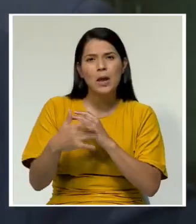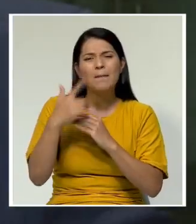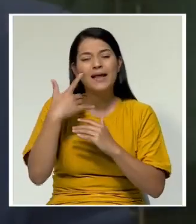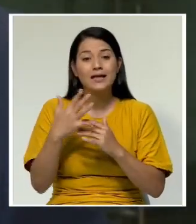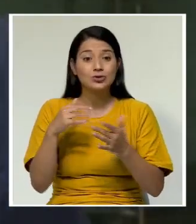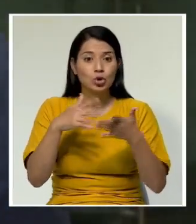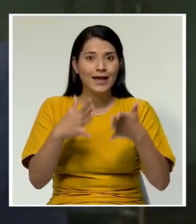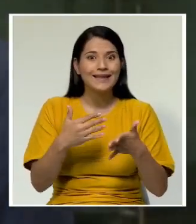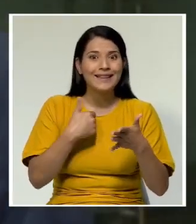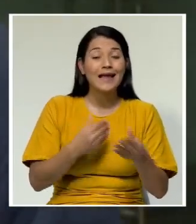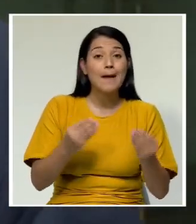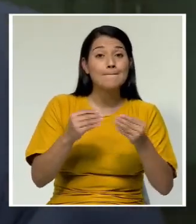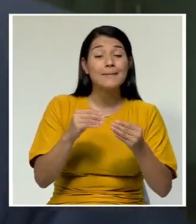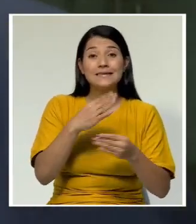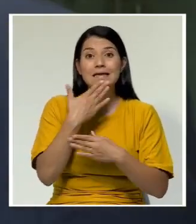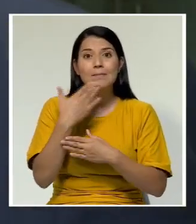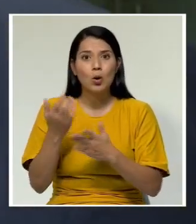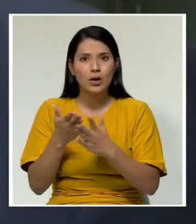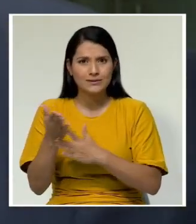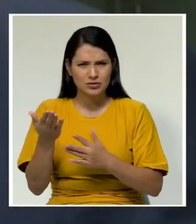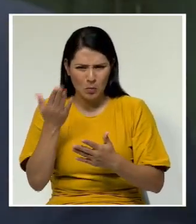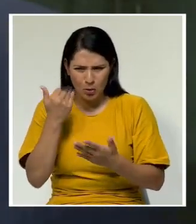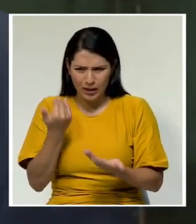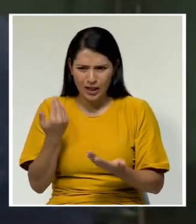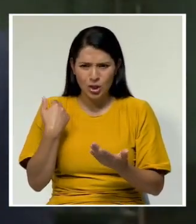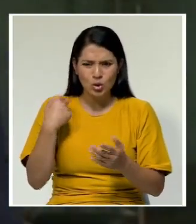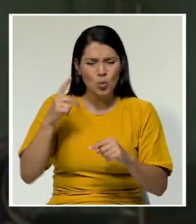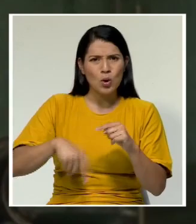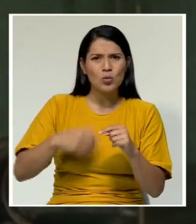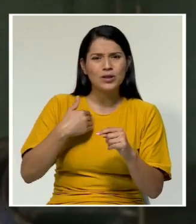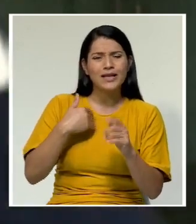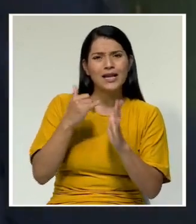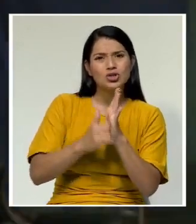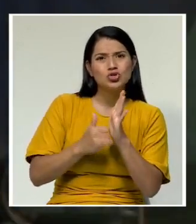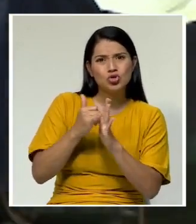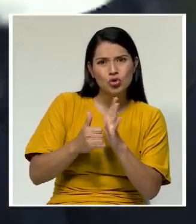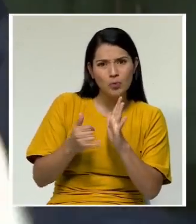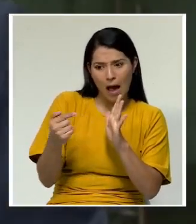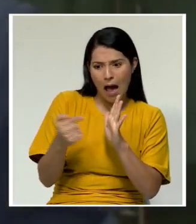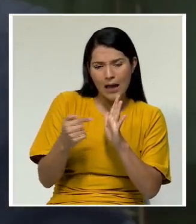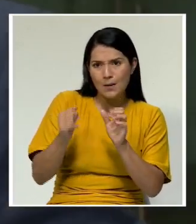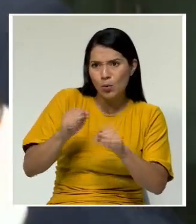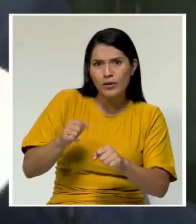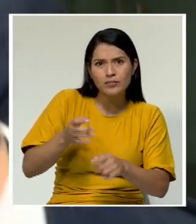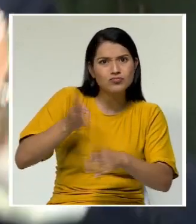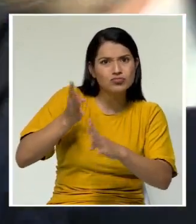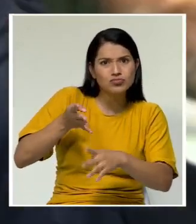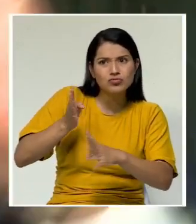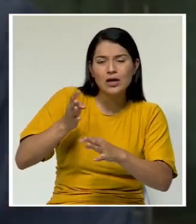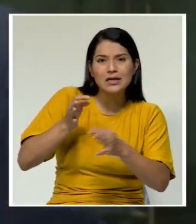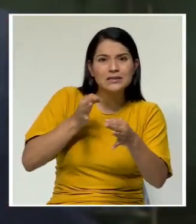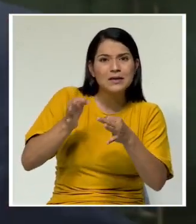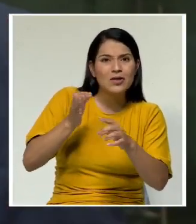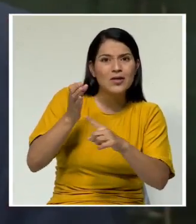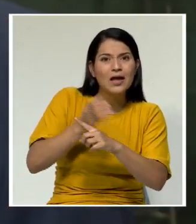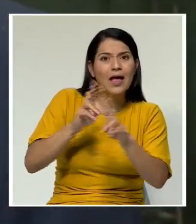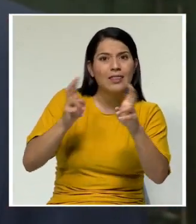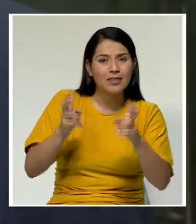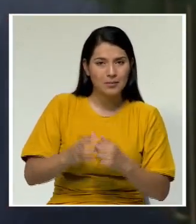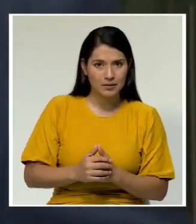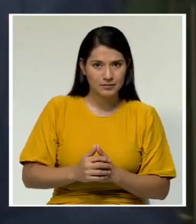las plataformas tecnológicas para que los estudiantes tengan más y mejores herramientas. ¿Por qué no podemos tener un canal de YouTube